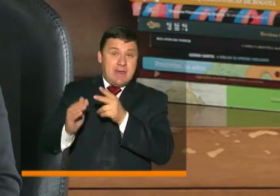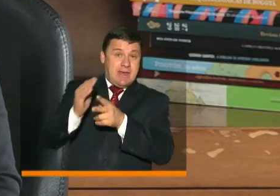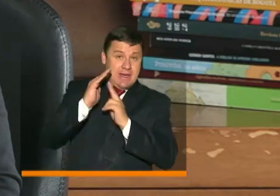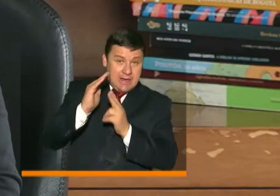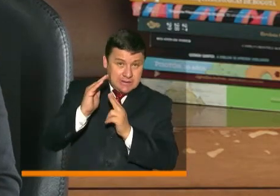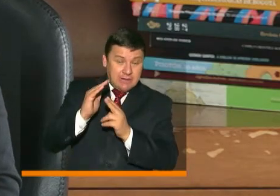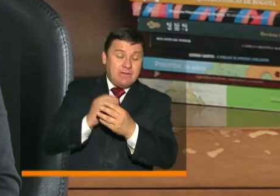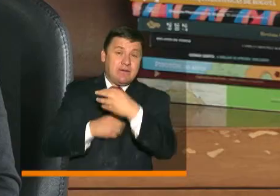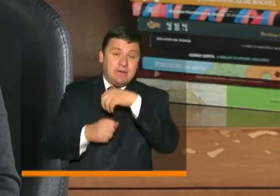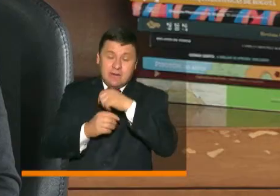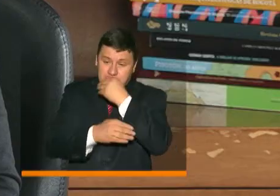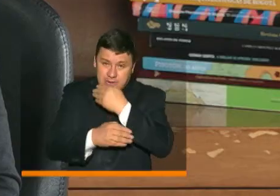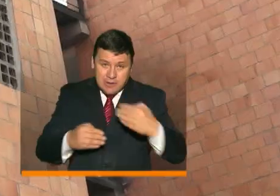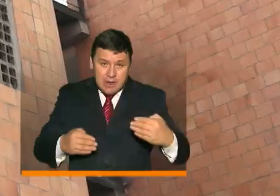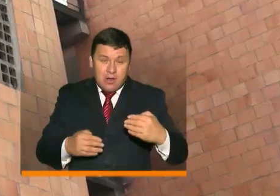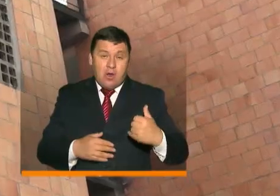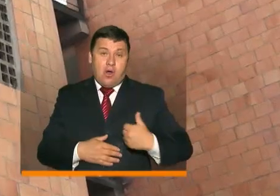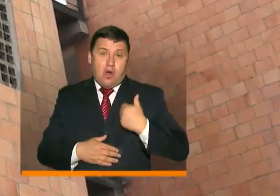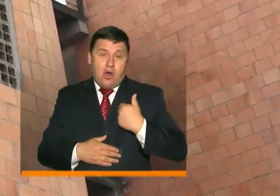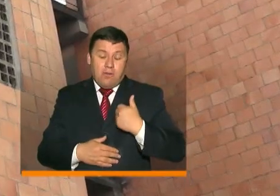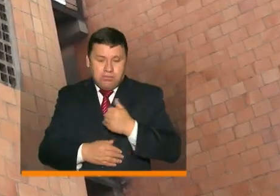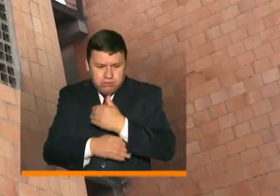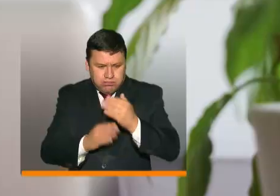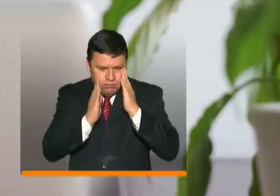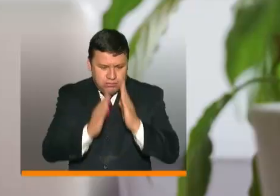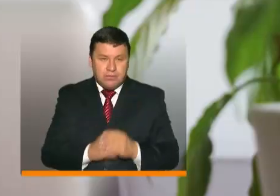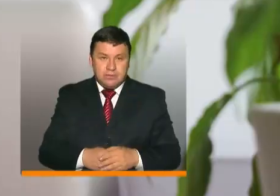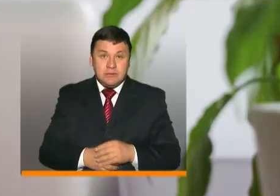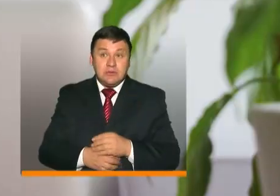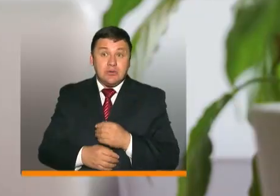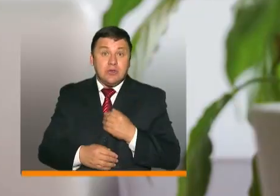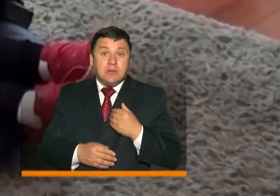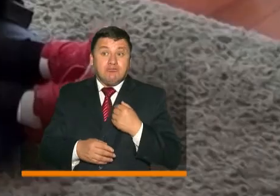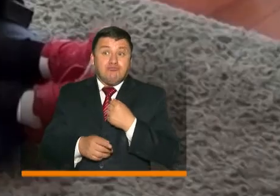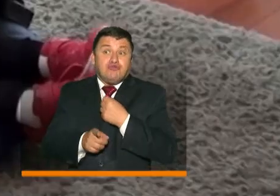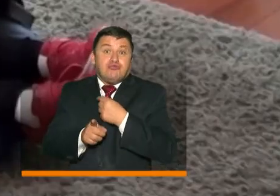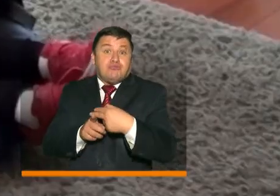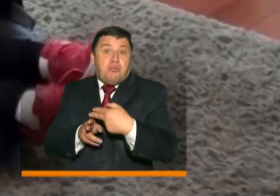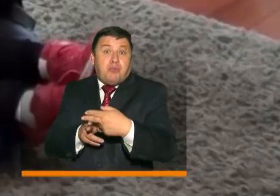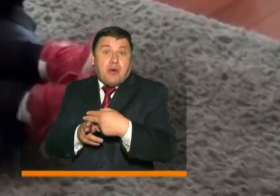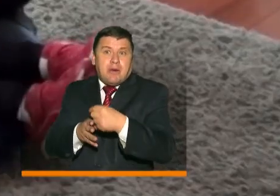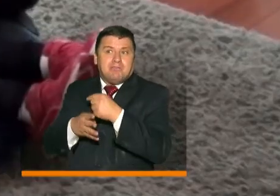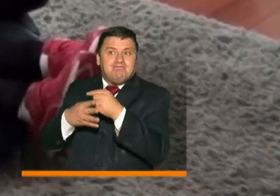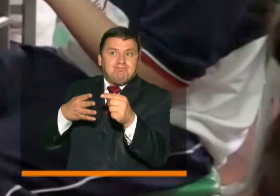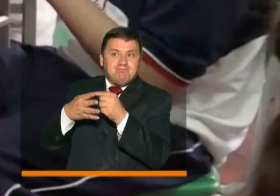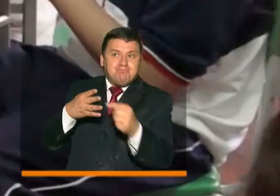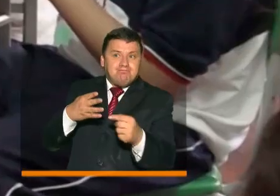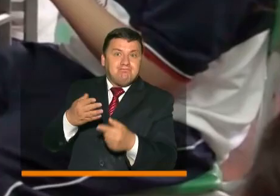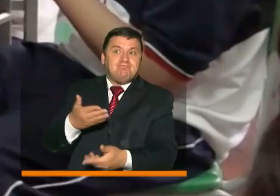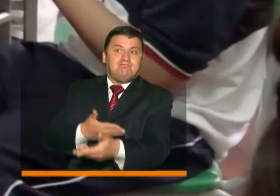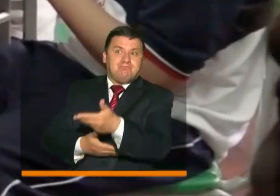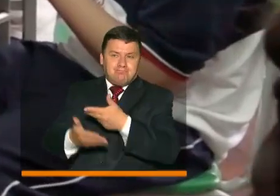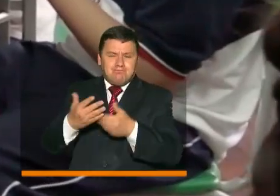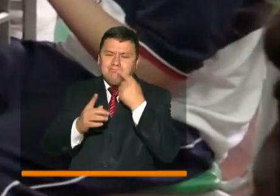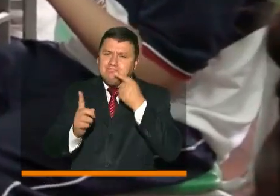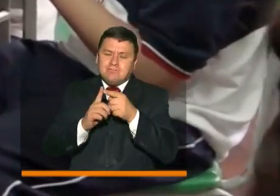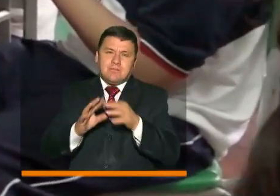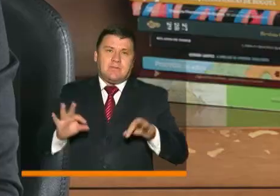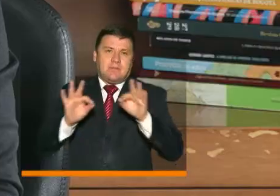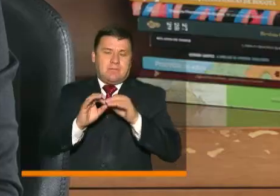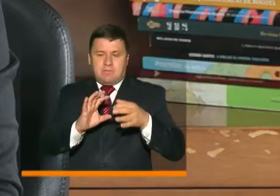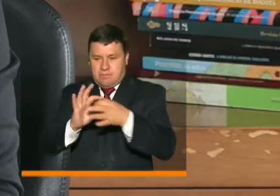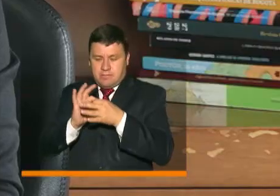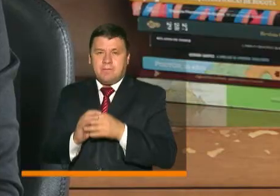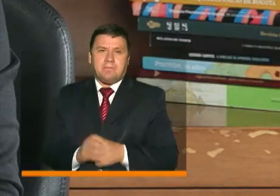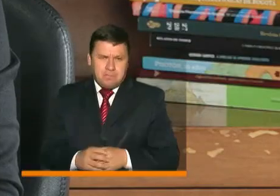para Niñez, Infancia y Adolescencia. Las semanas que vienen son determinantes y requieren de un importante trabajo en equipo.